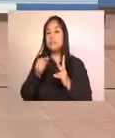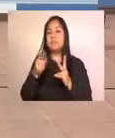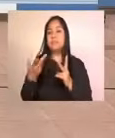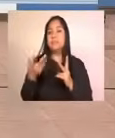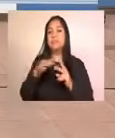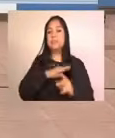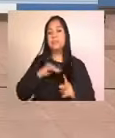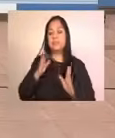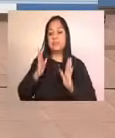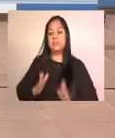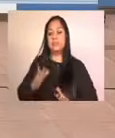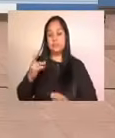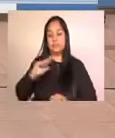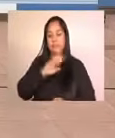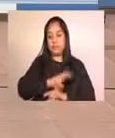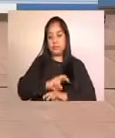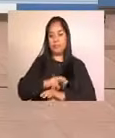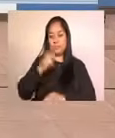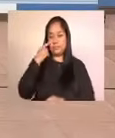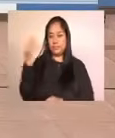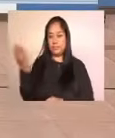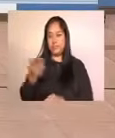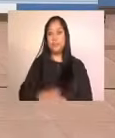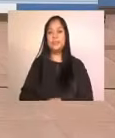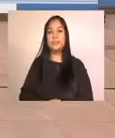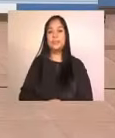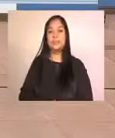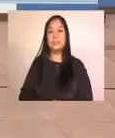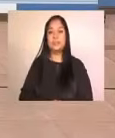el ministro de Agricultura.